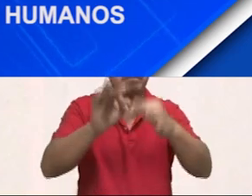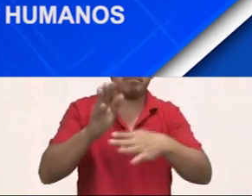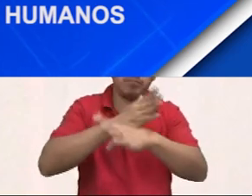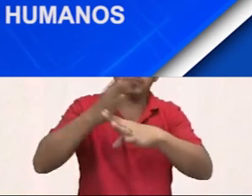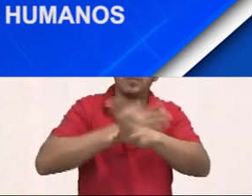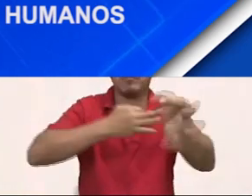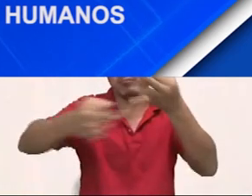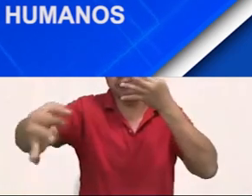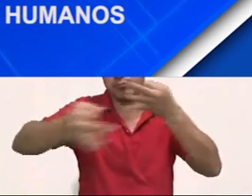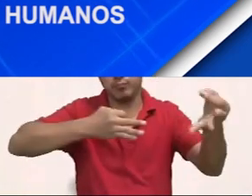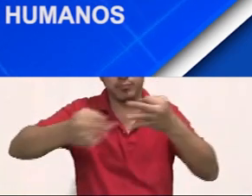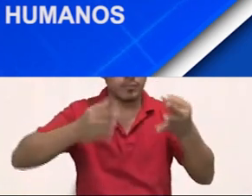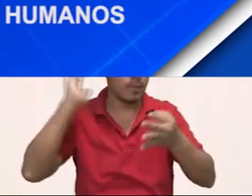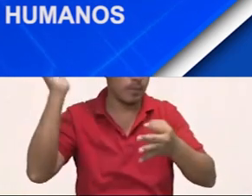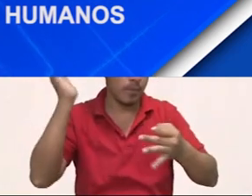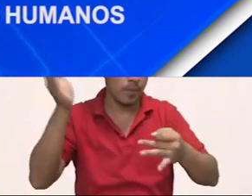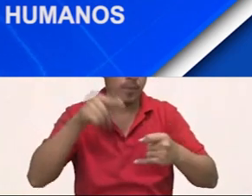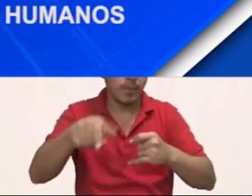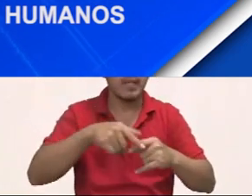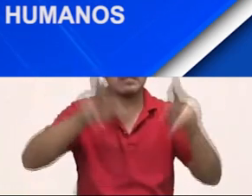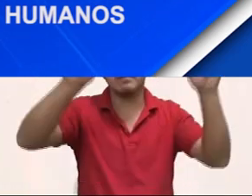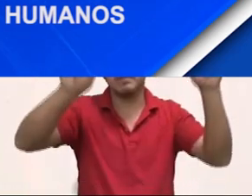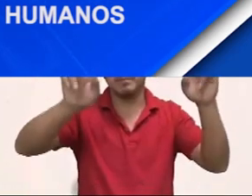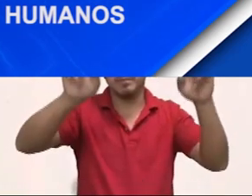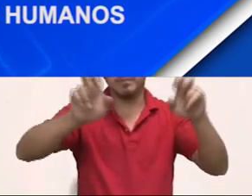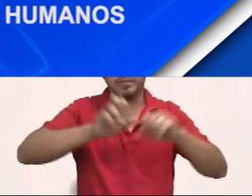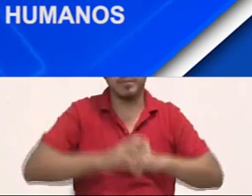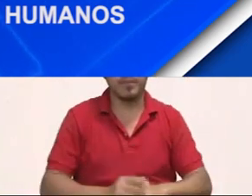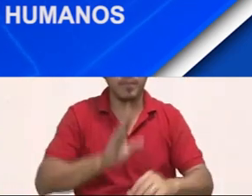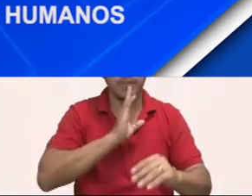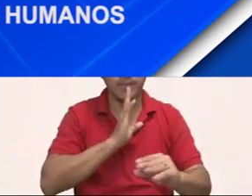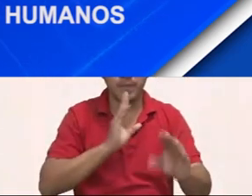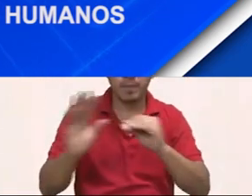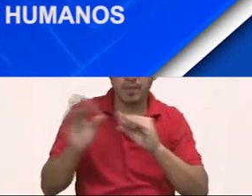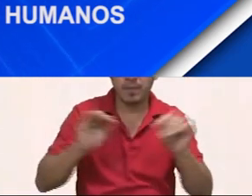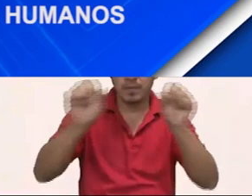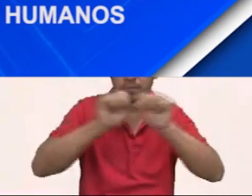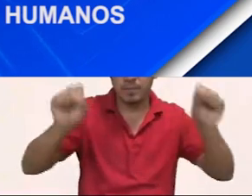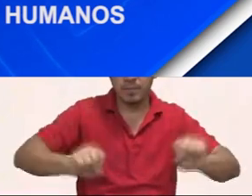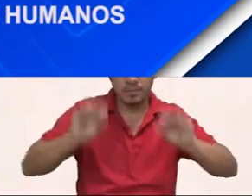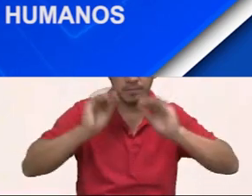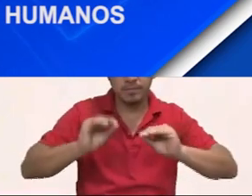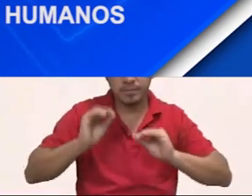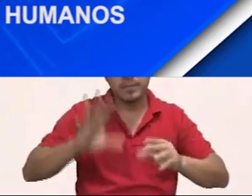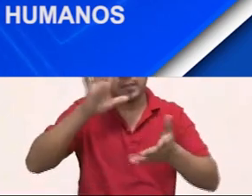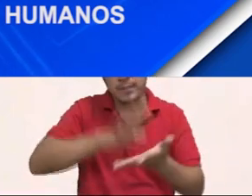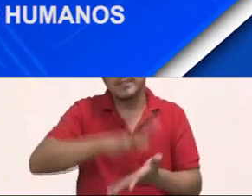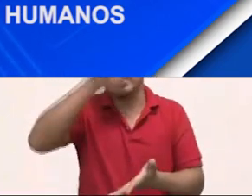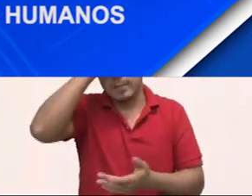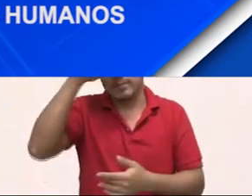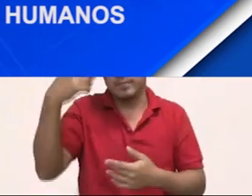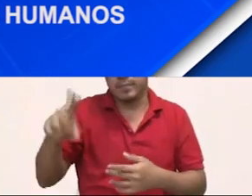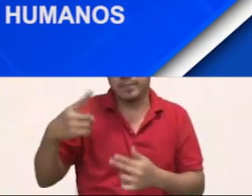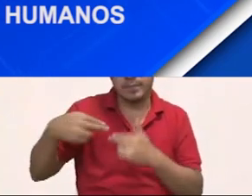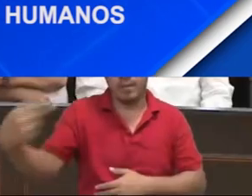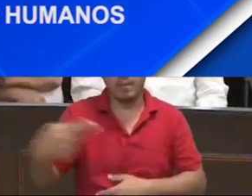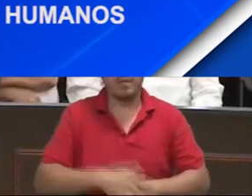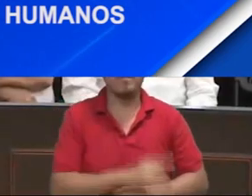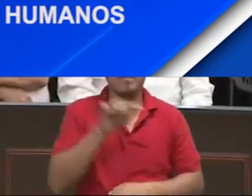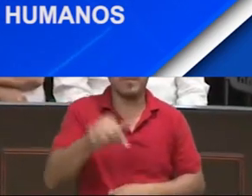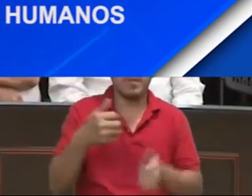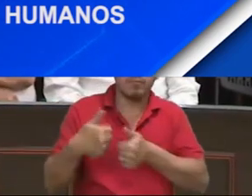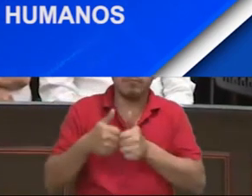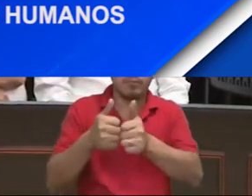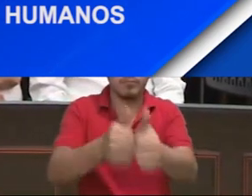las charlas con la familia estos temas de conversación, capacitación y fortalecimiento de derechos humanos.